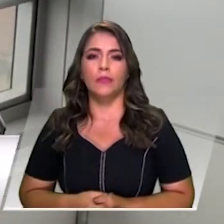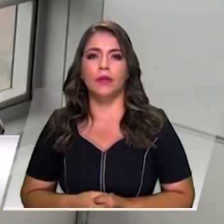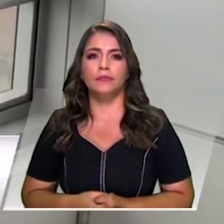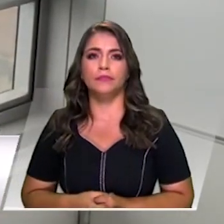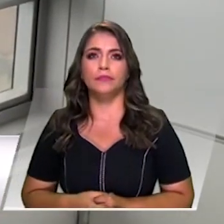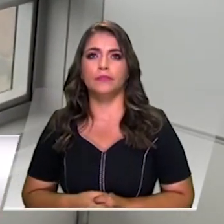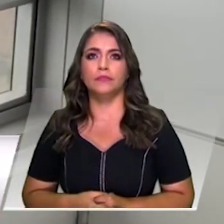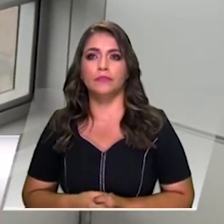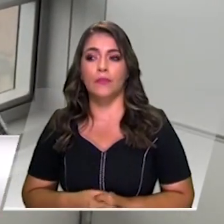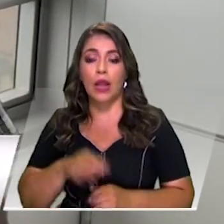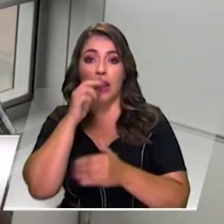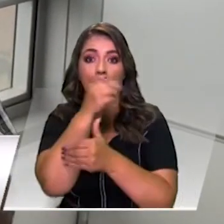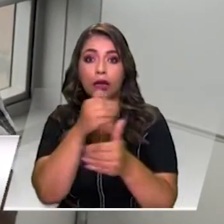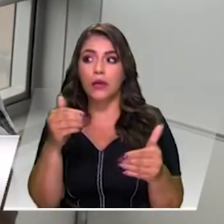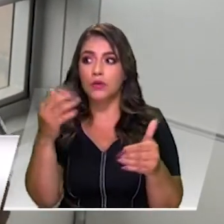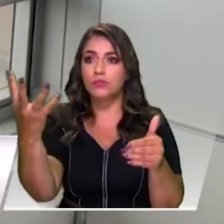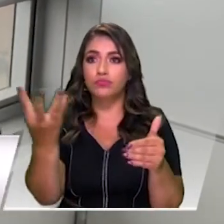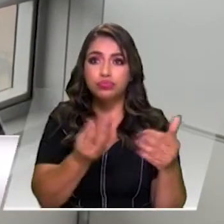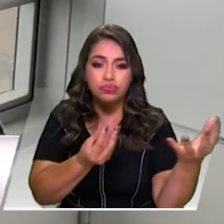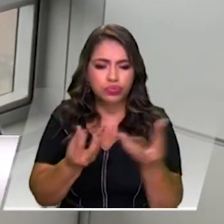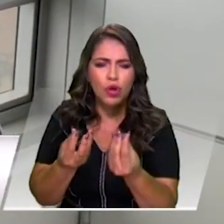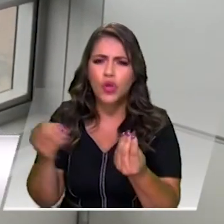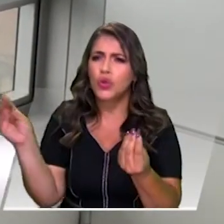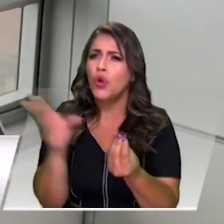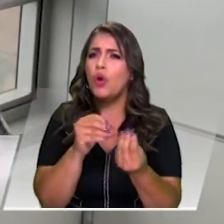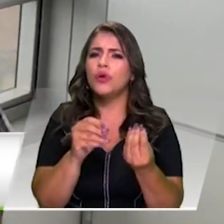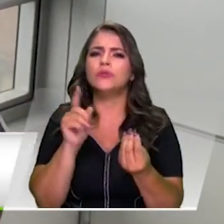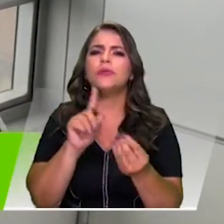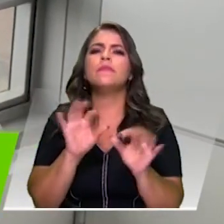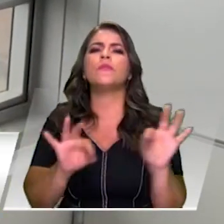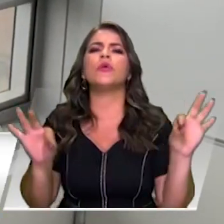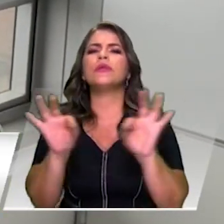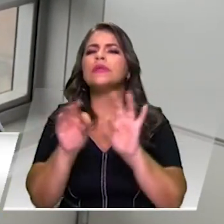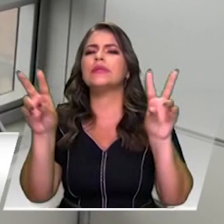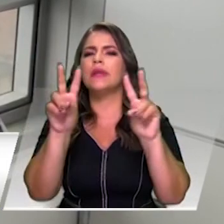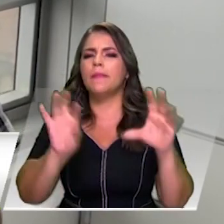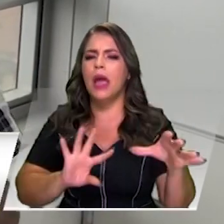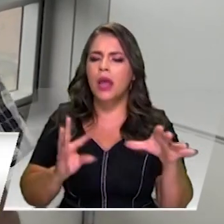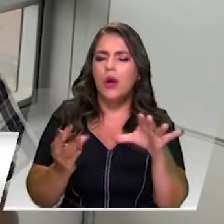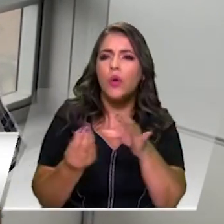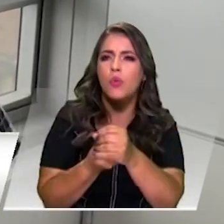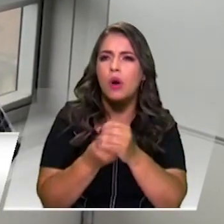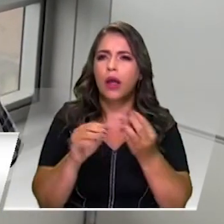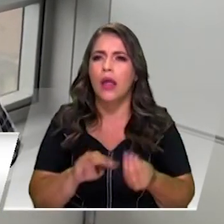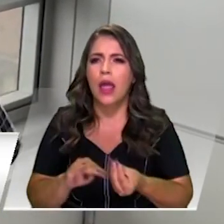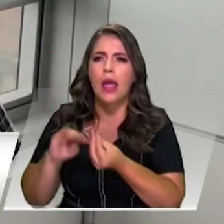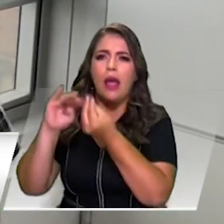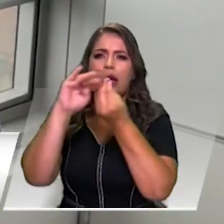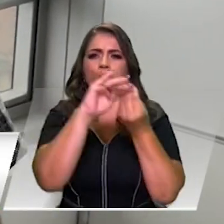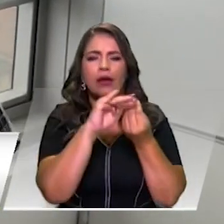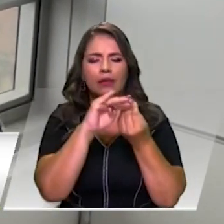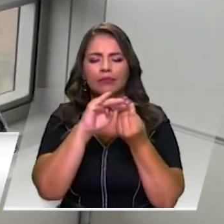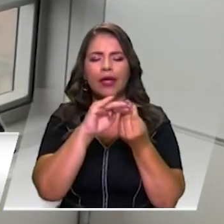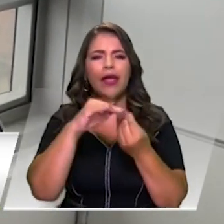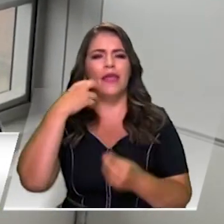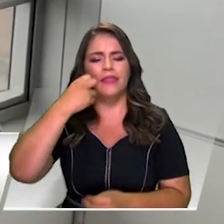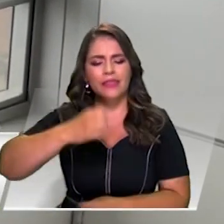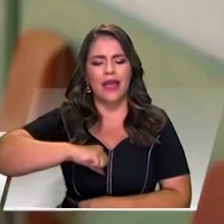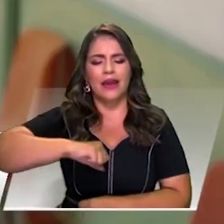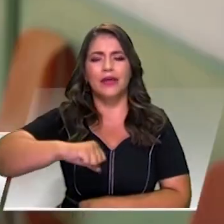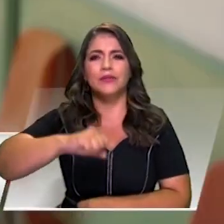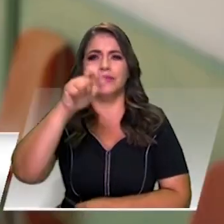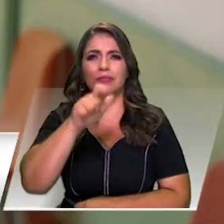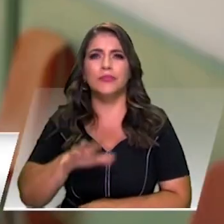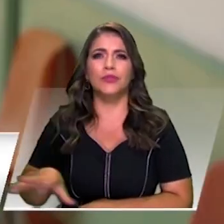esta estrategia promueve la integración la equidad y la garantía de derechos en la población de